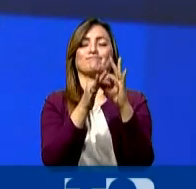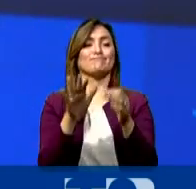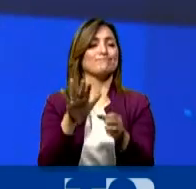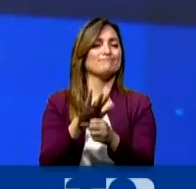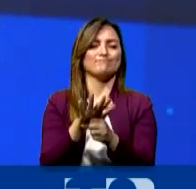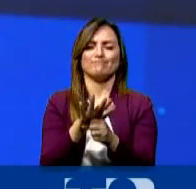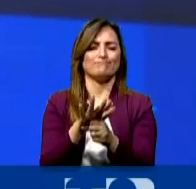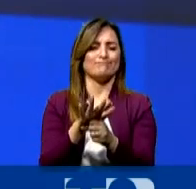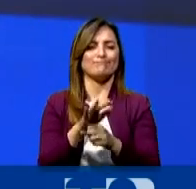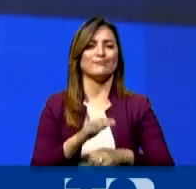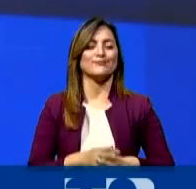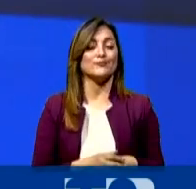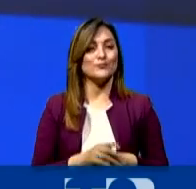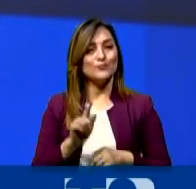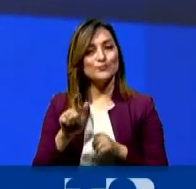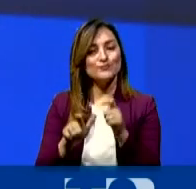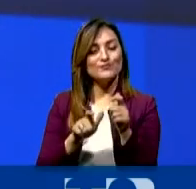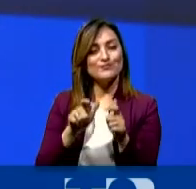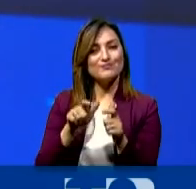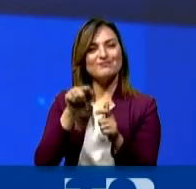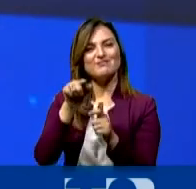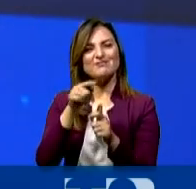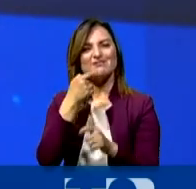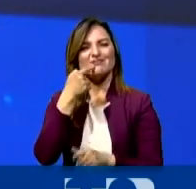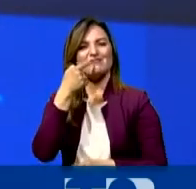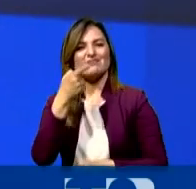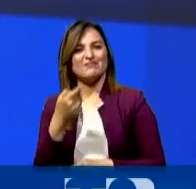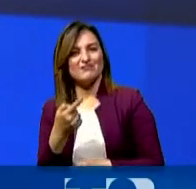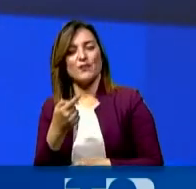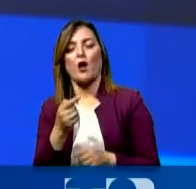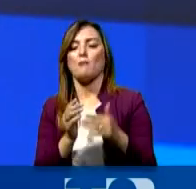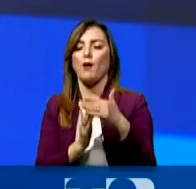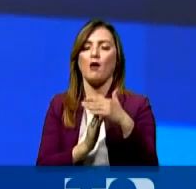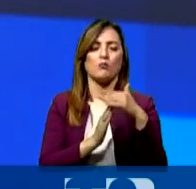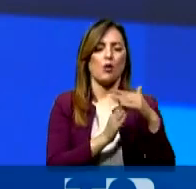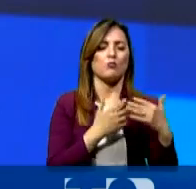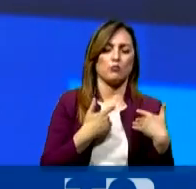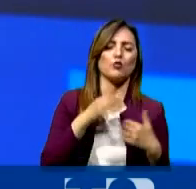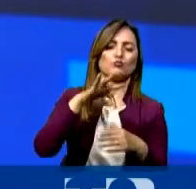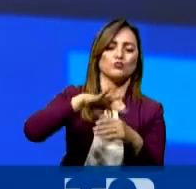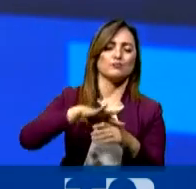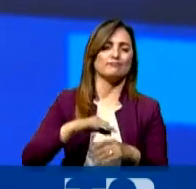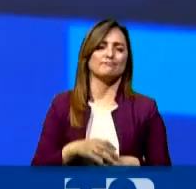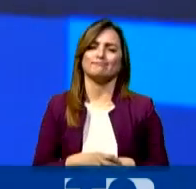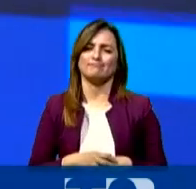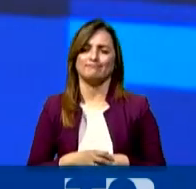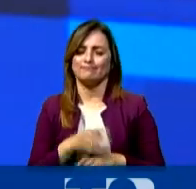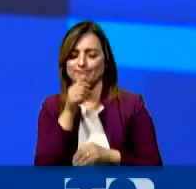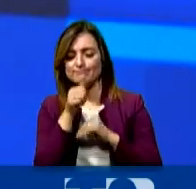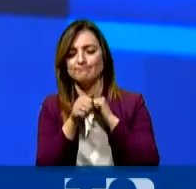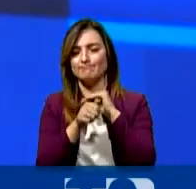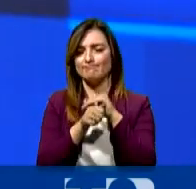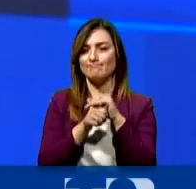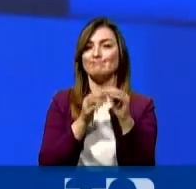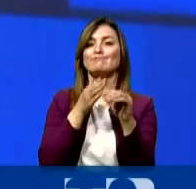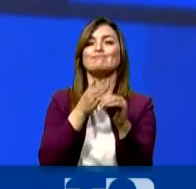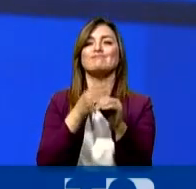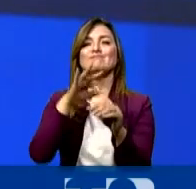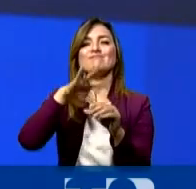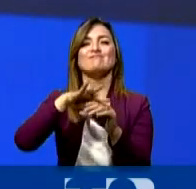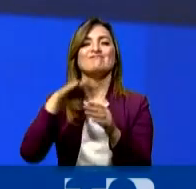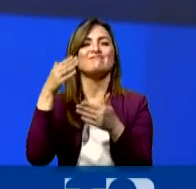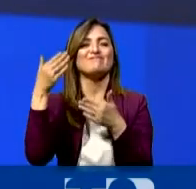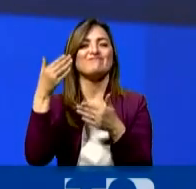este argumento los que han usado este argumento tratan de encubrir los objetivos electorales y políticos que